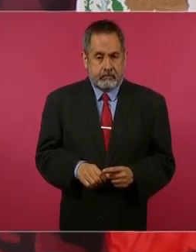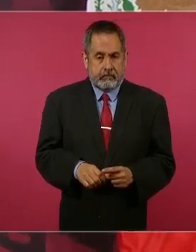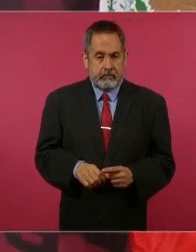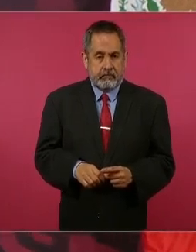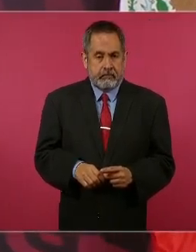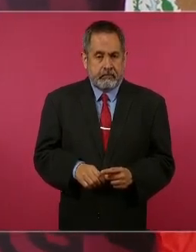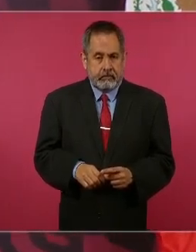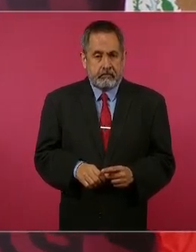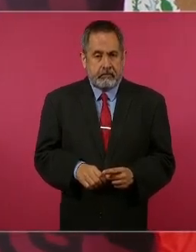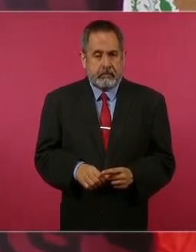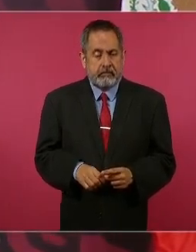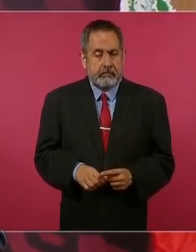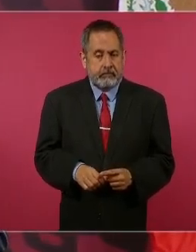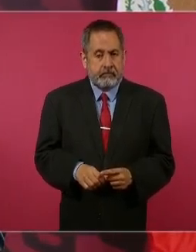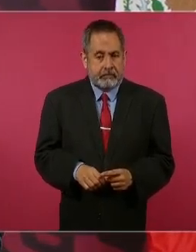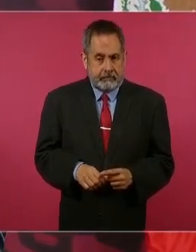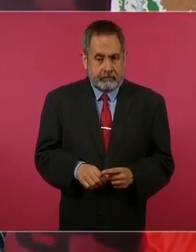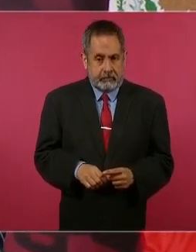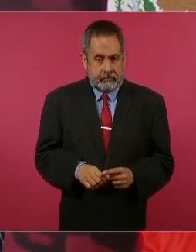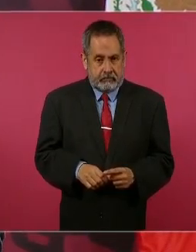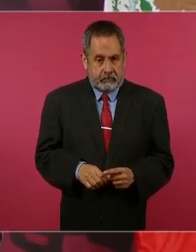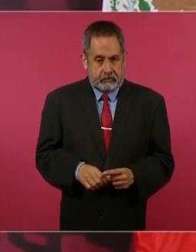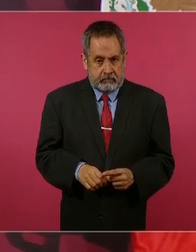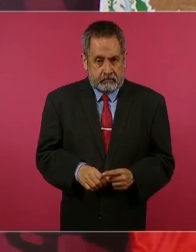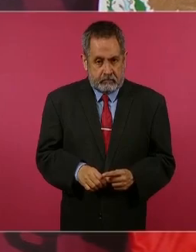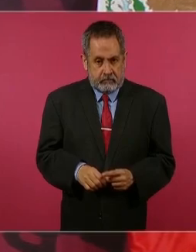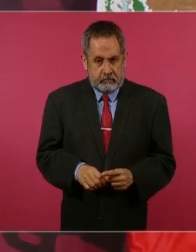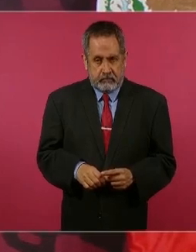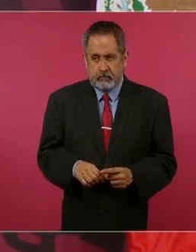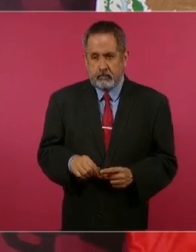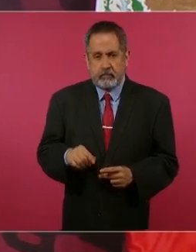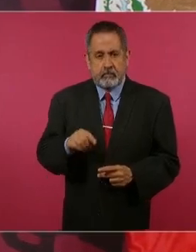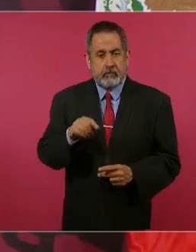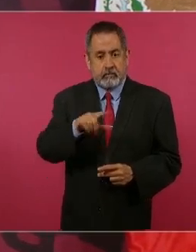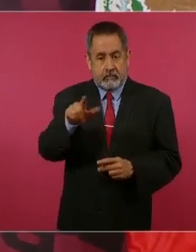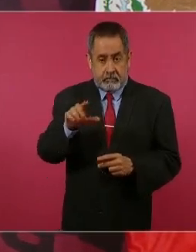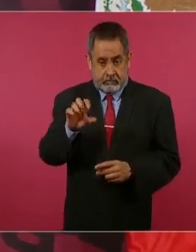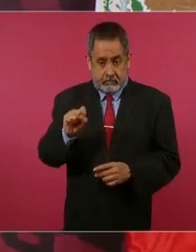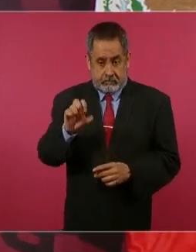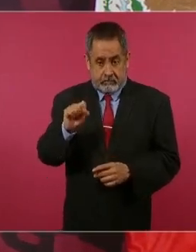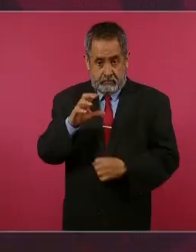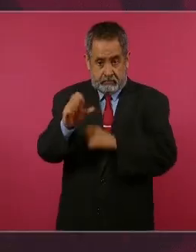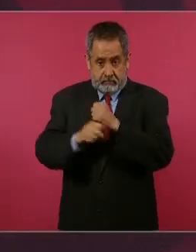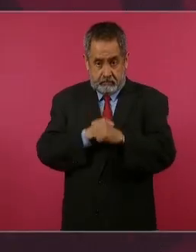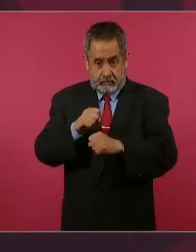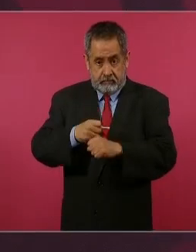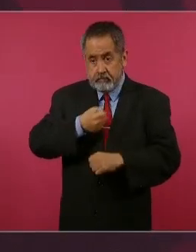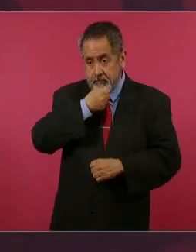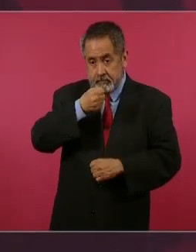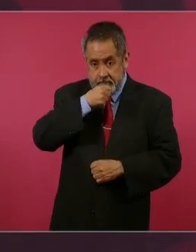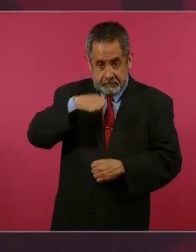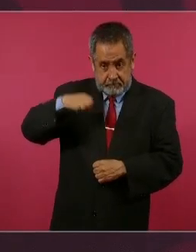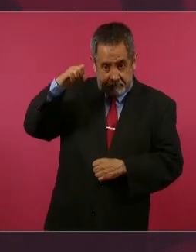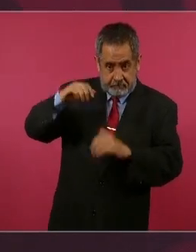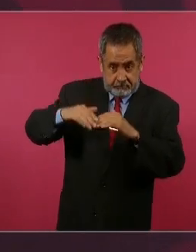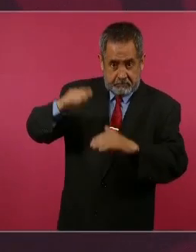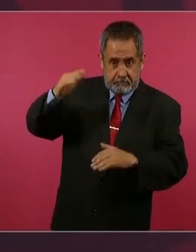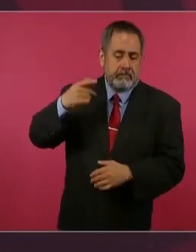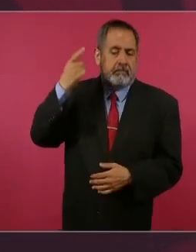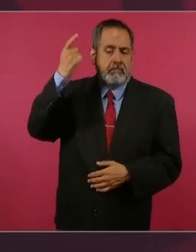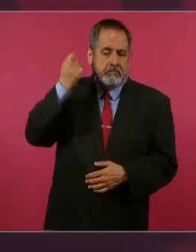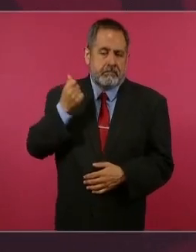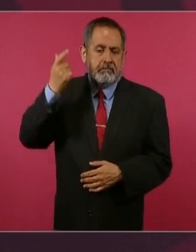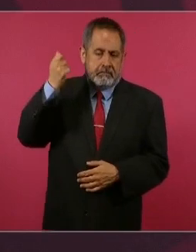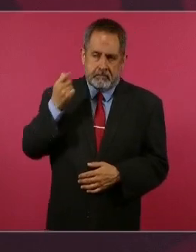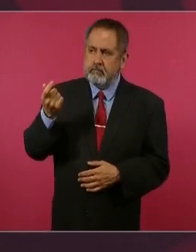ya después de los 65 años hay una pensión no es